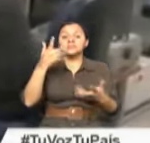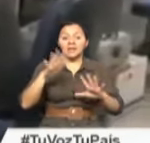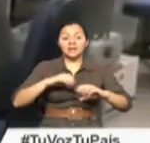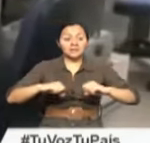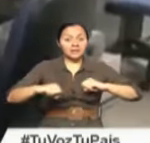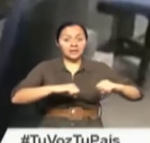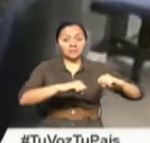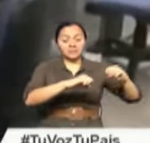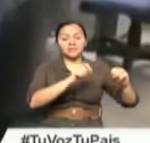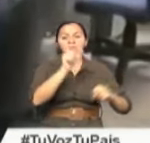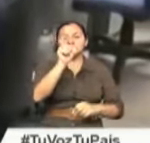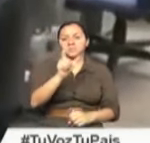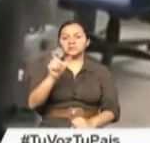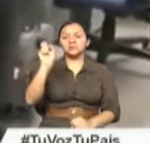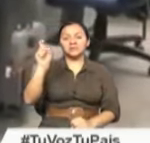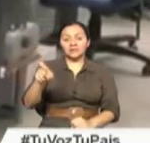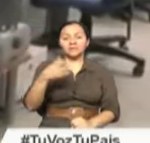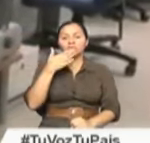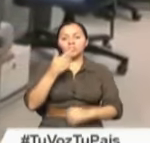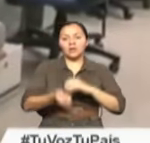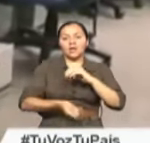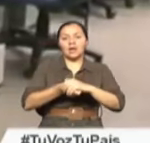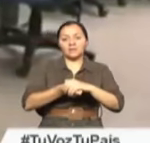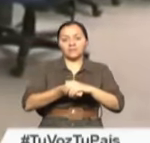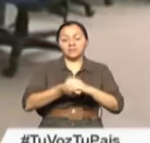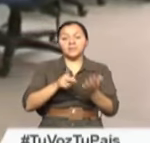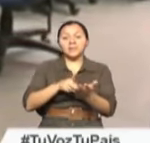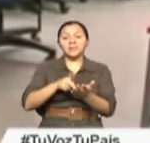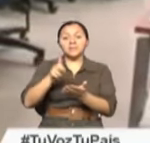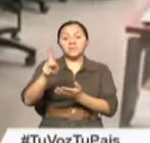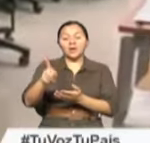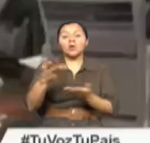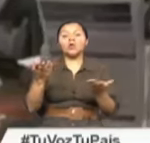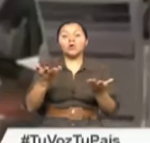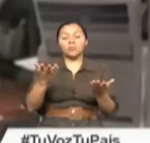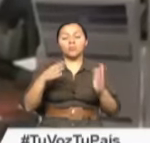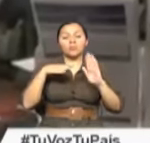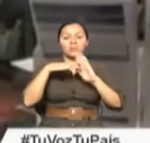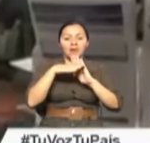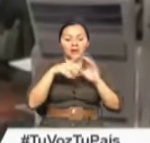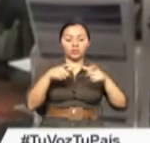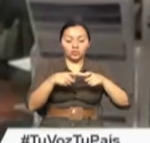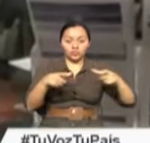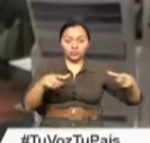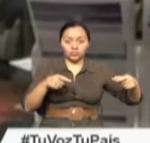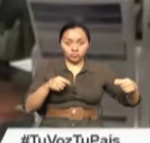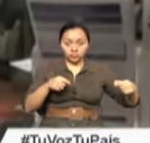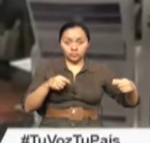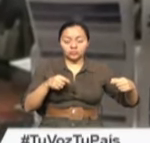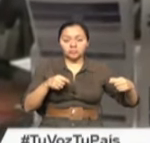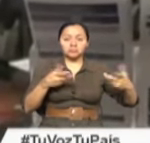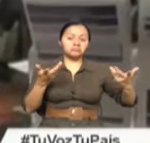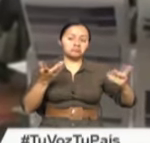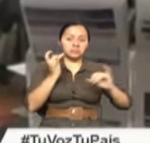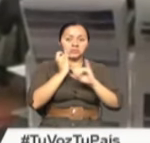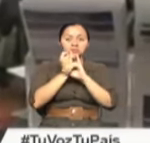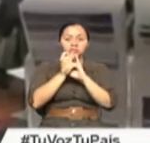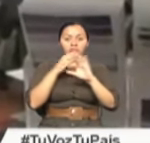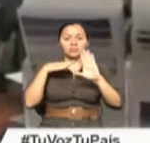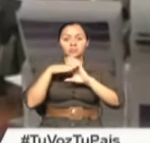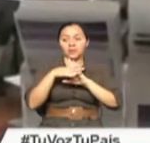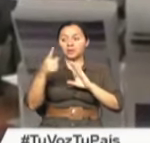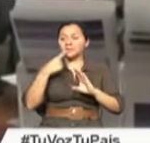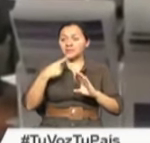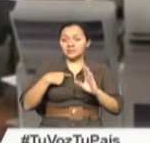trámite, la persona debe obtener una clave. El pago se efectúa a través del comprobante electrónico de pago en una de las instalaciones